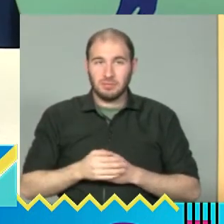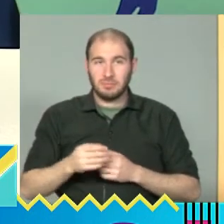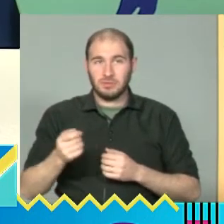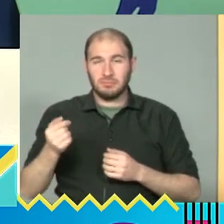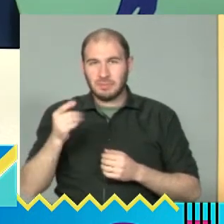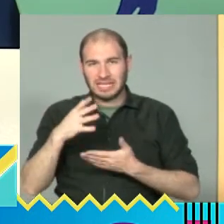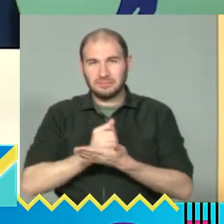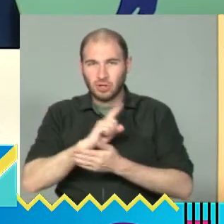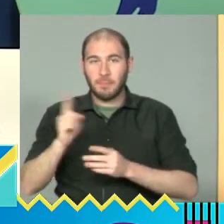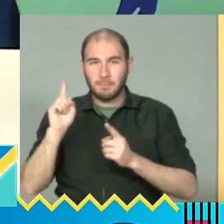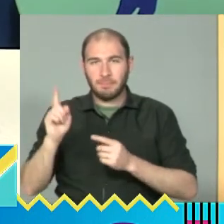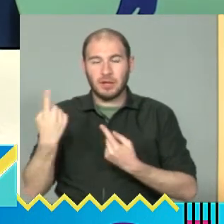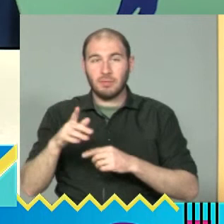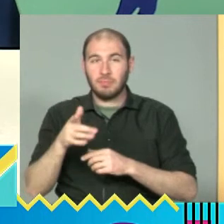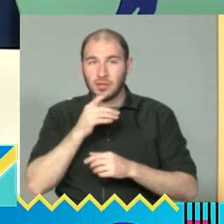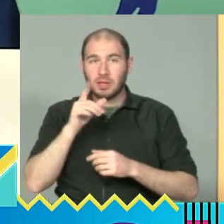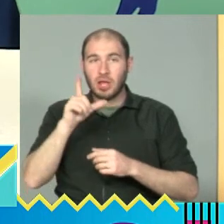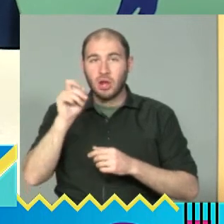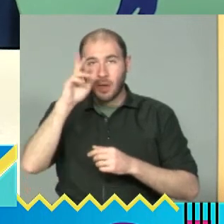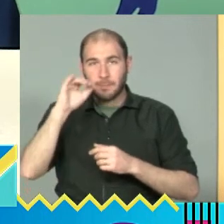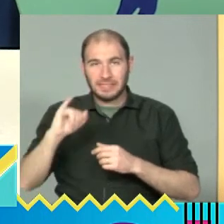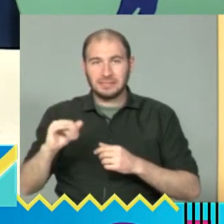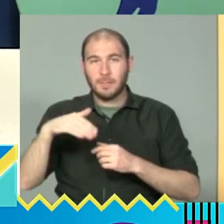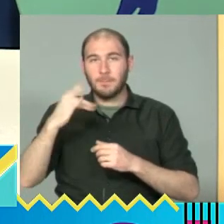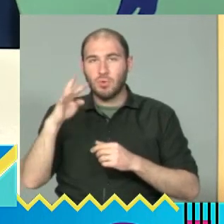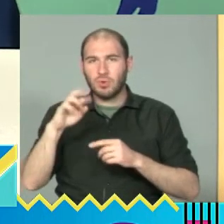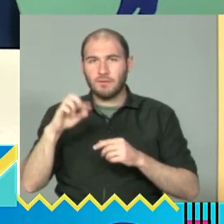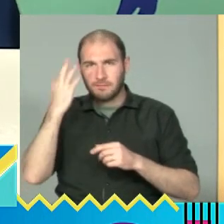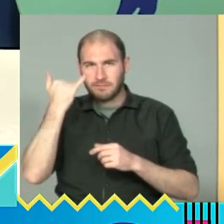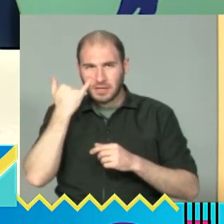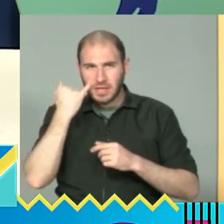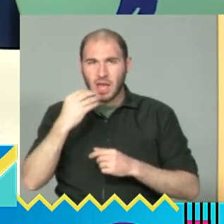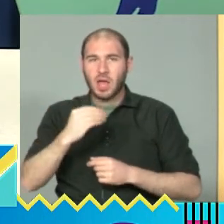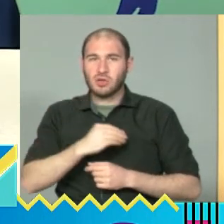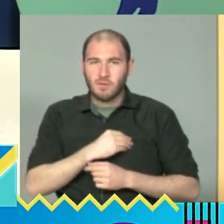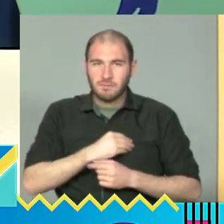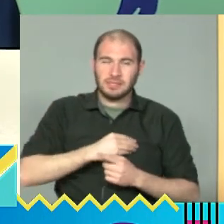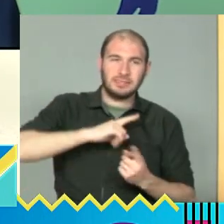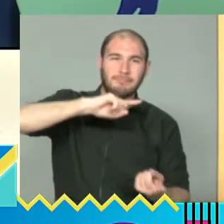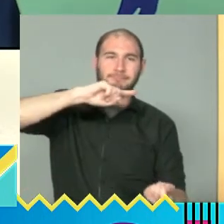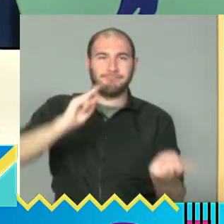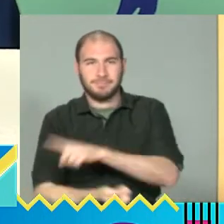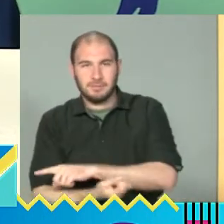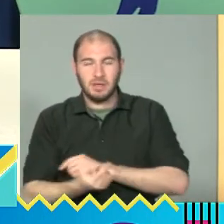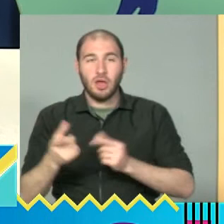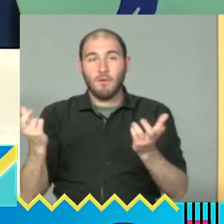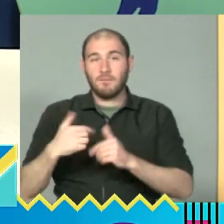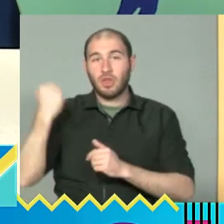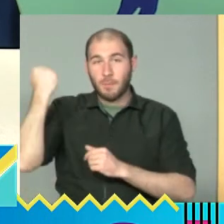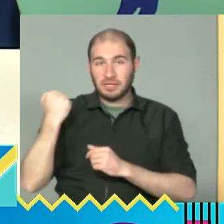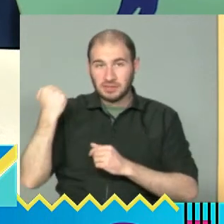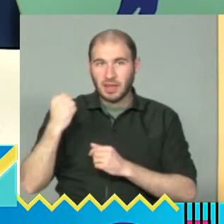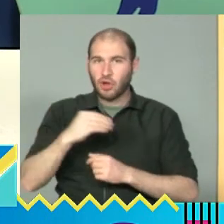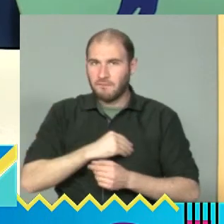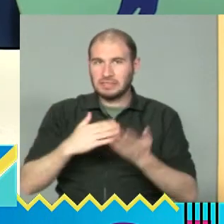no creo que acepte, pero alguien que se parezca a López Mulf. Inmediatamente la confianza se da vuelta así. Y el Fondo Monetario obviamente te va